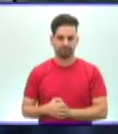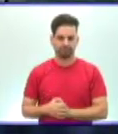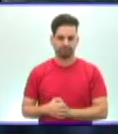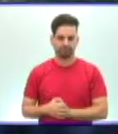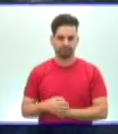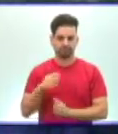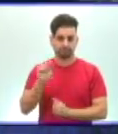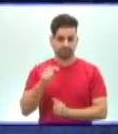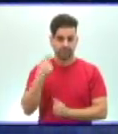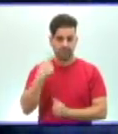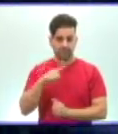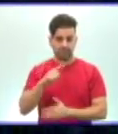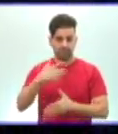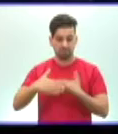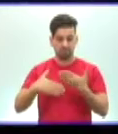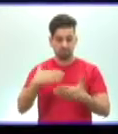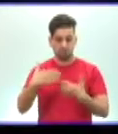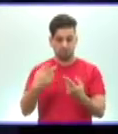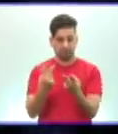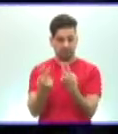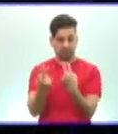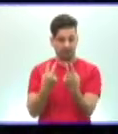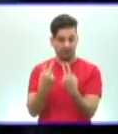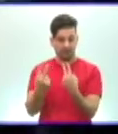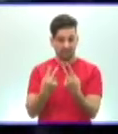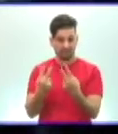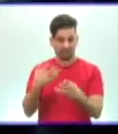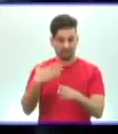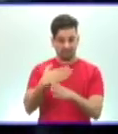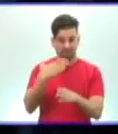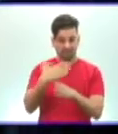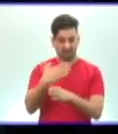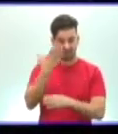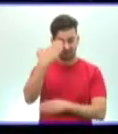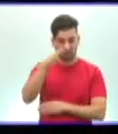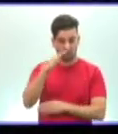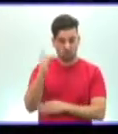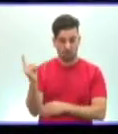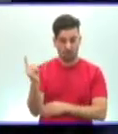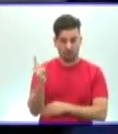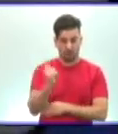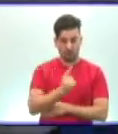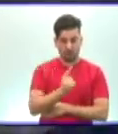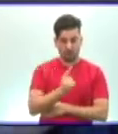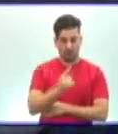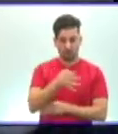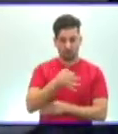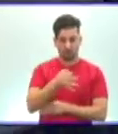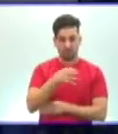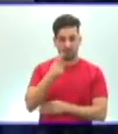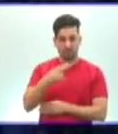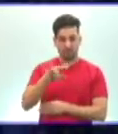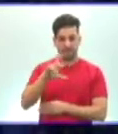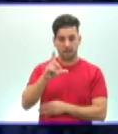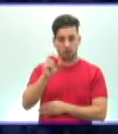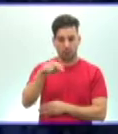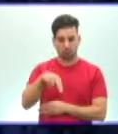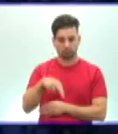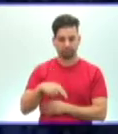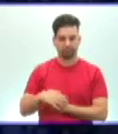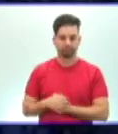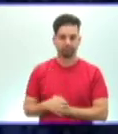carretera Santiago-Pilón, que comunica varios asentamientos costeros en el sur de las provincias de Santiago de Cuba y